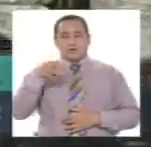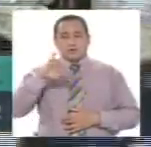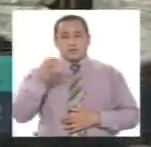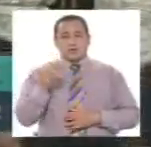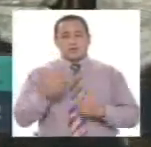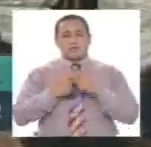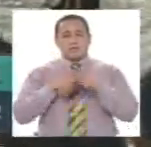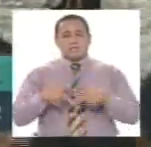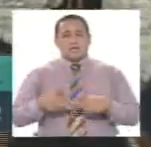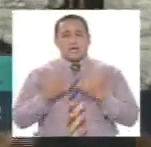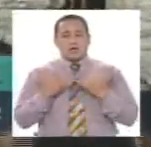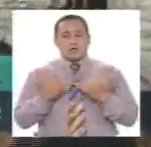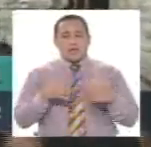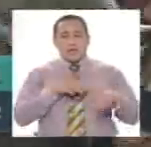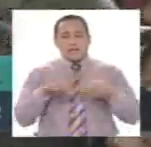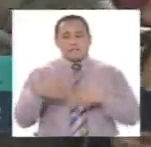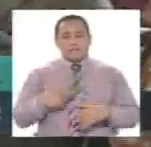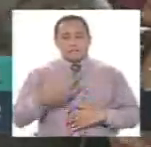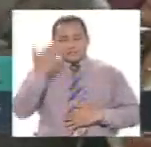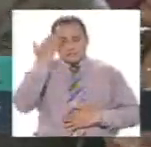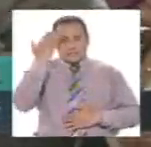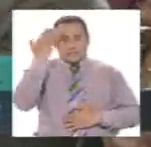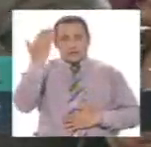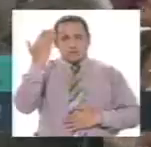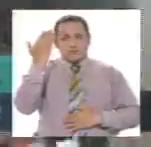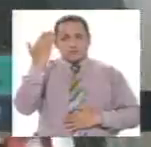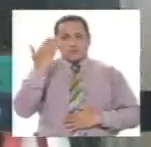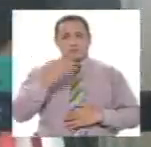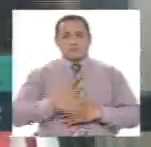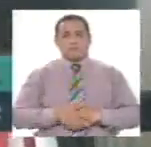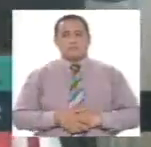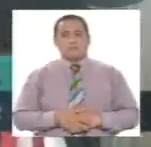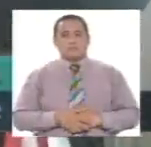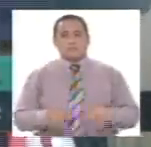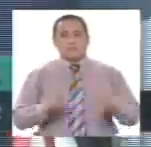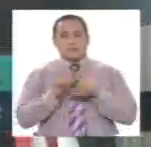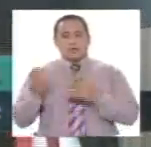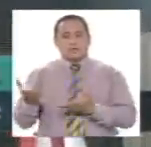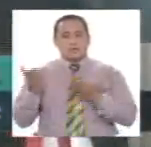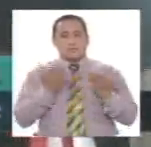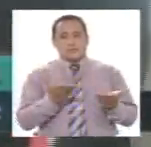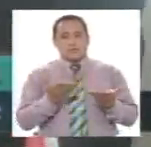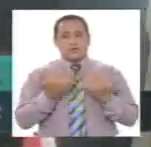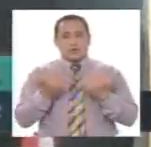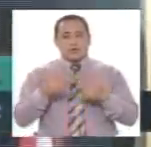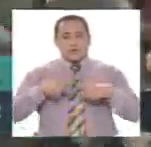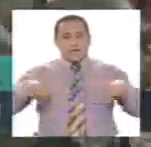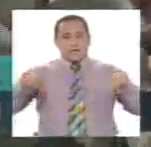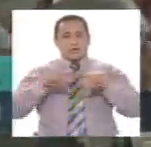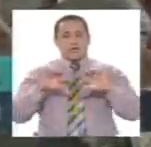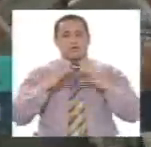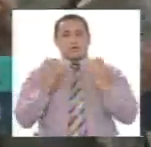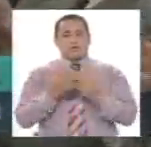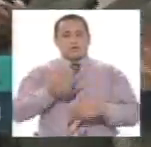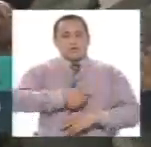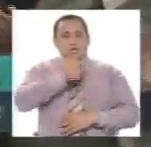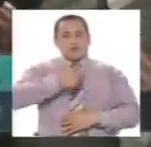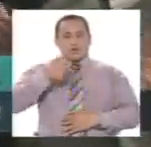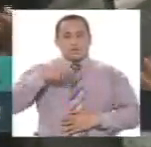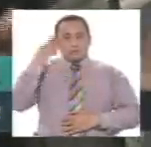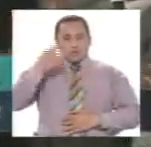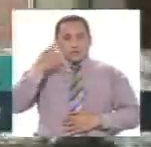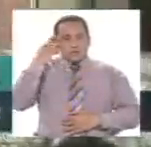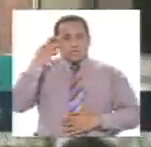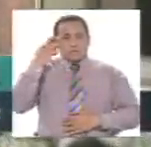Bien, se procede ahora al saludo a los invitados, entre ellos congresistas, autoridades y